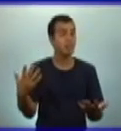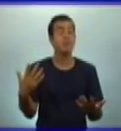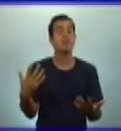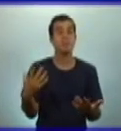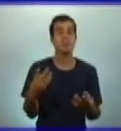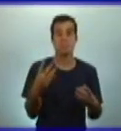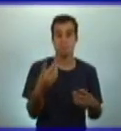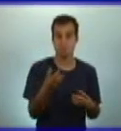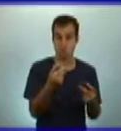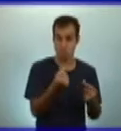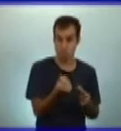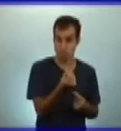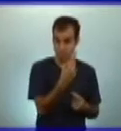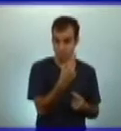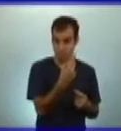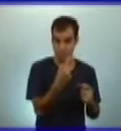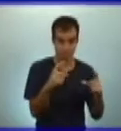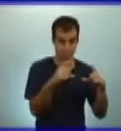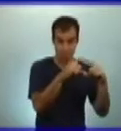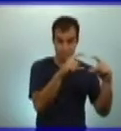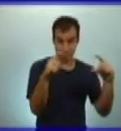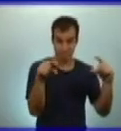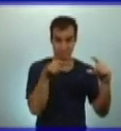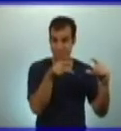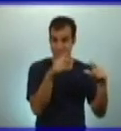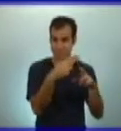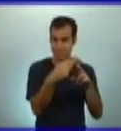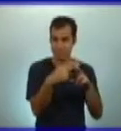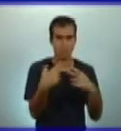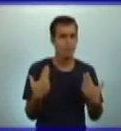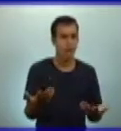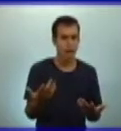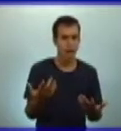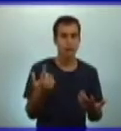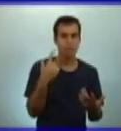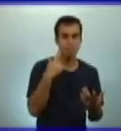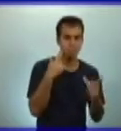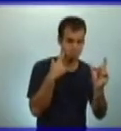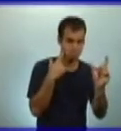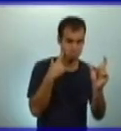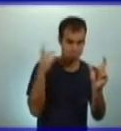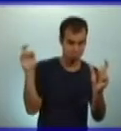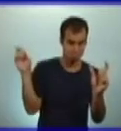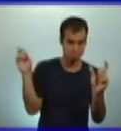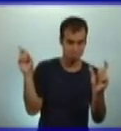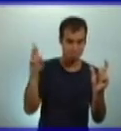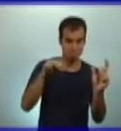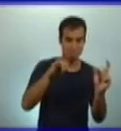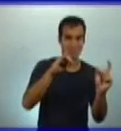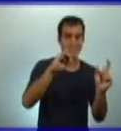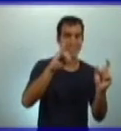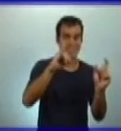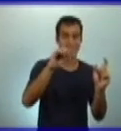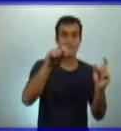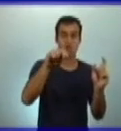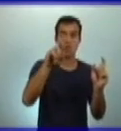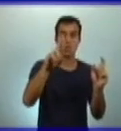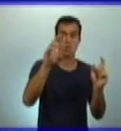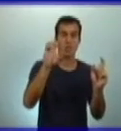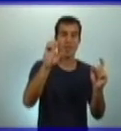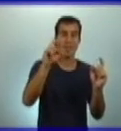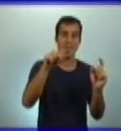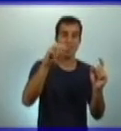que aparece en la operación lo llamamos minuendo y el segundo número